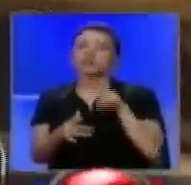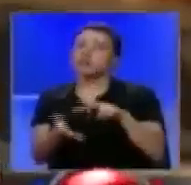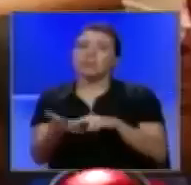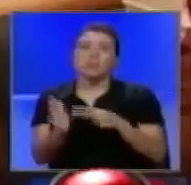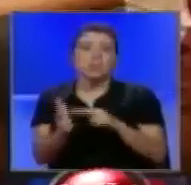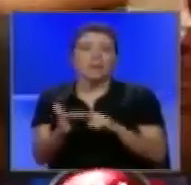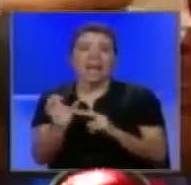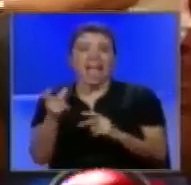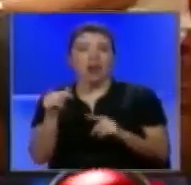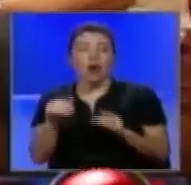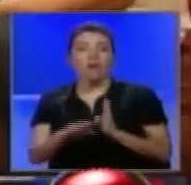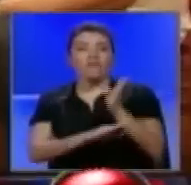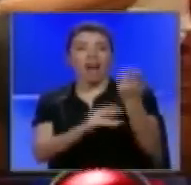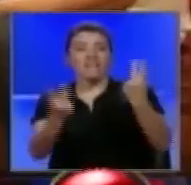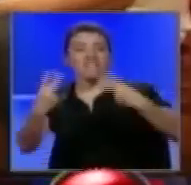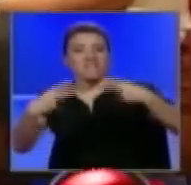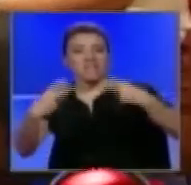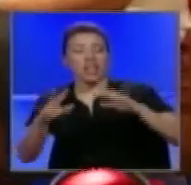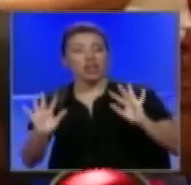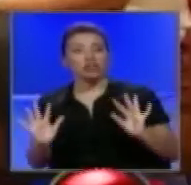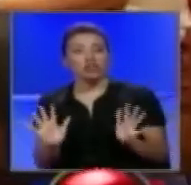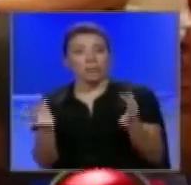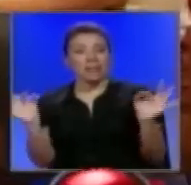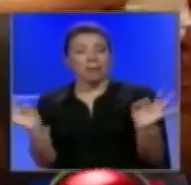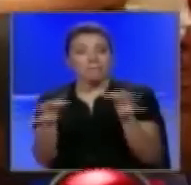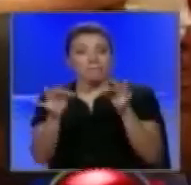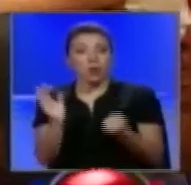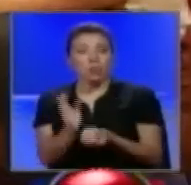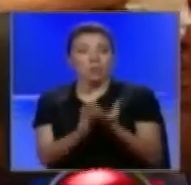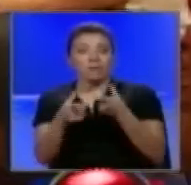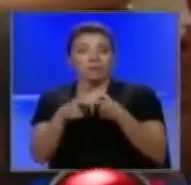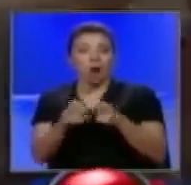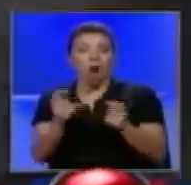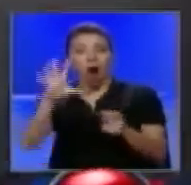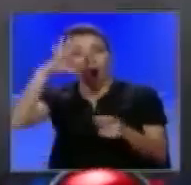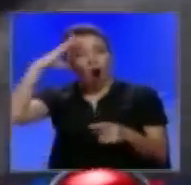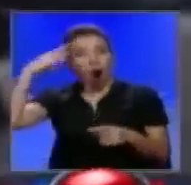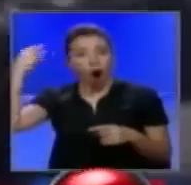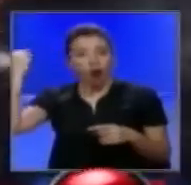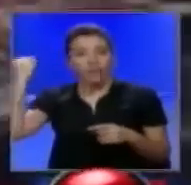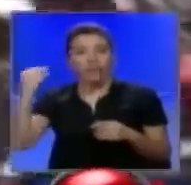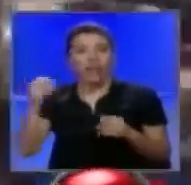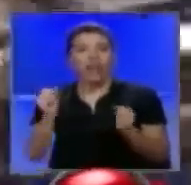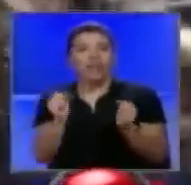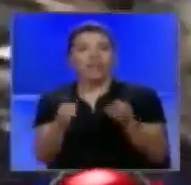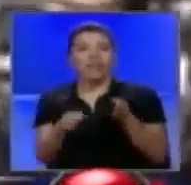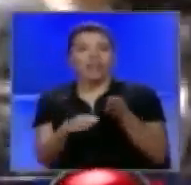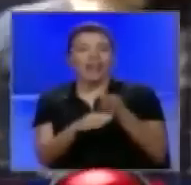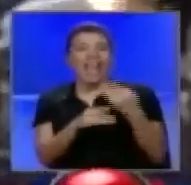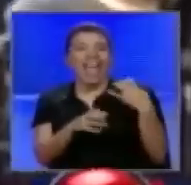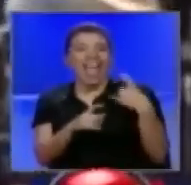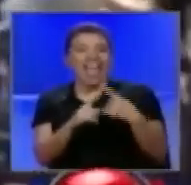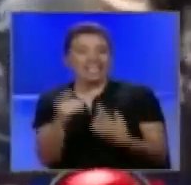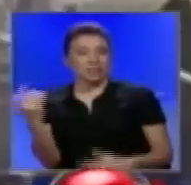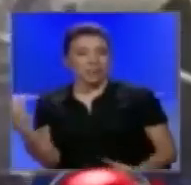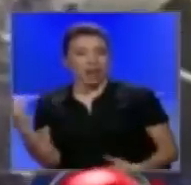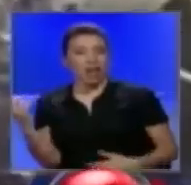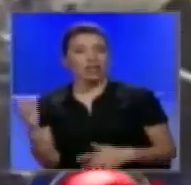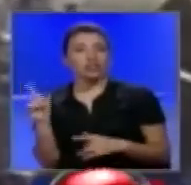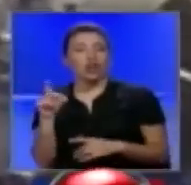problemas de ego, llegan a Viña con sorpresas musicales como su nuevo single Olvidar y la compañía del histórico ex bajista de Soda